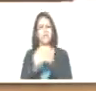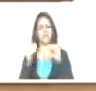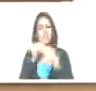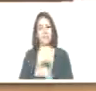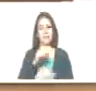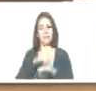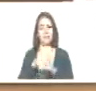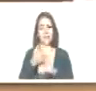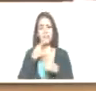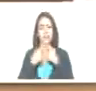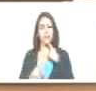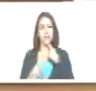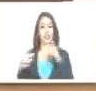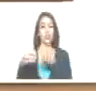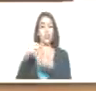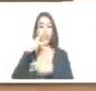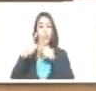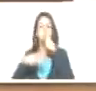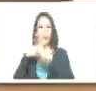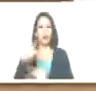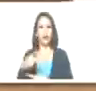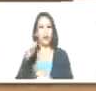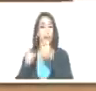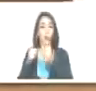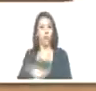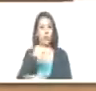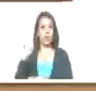un partido político en el que algunos de ustedes militaron